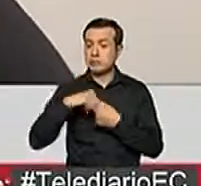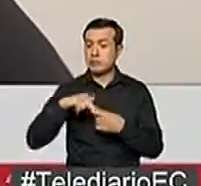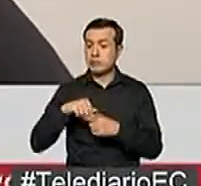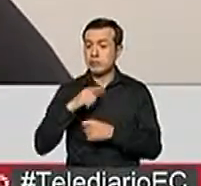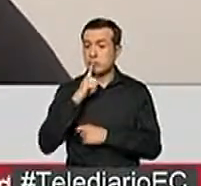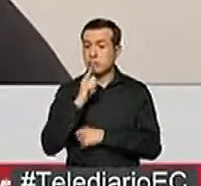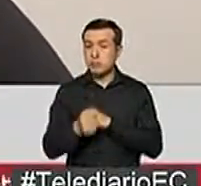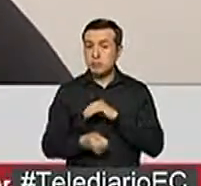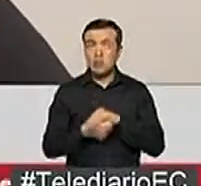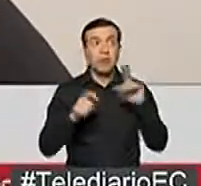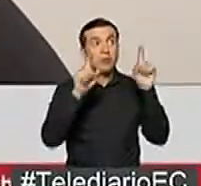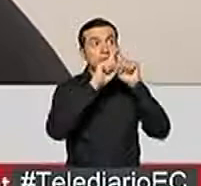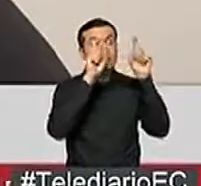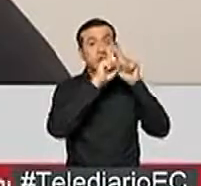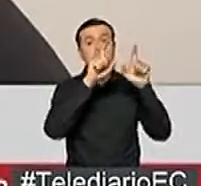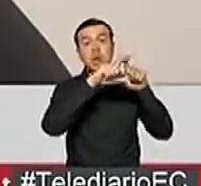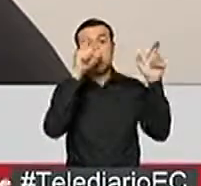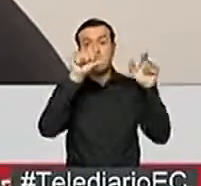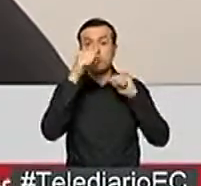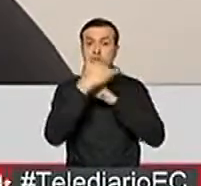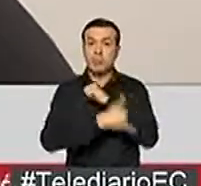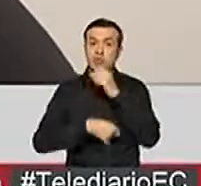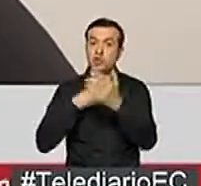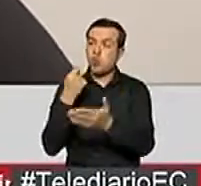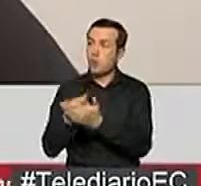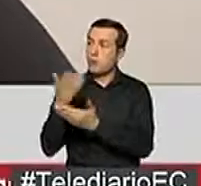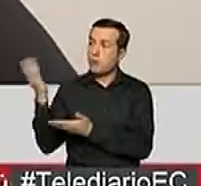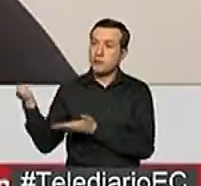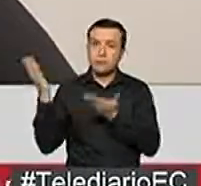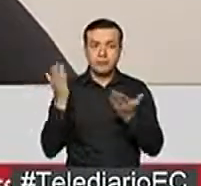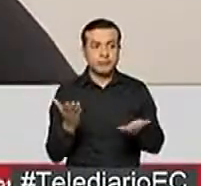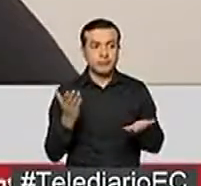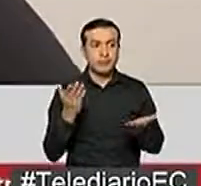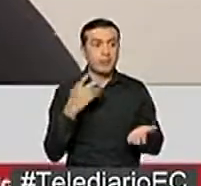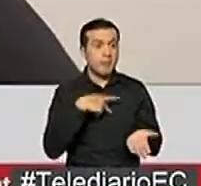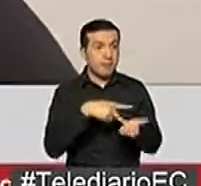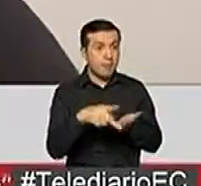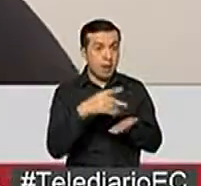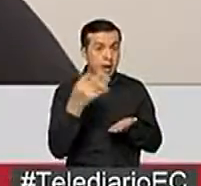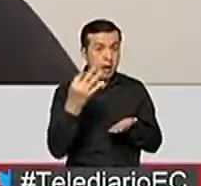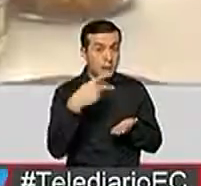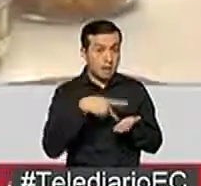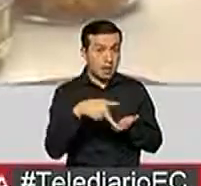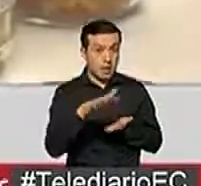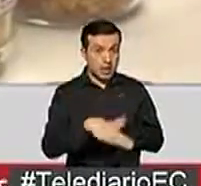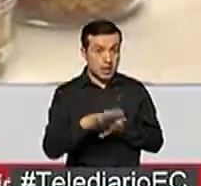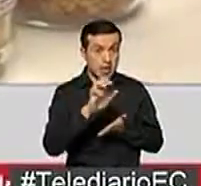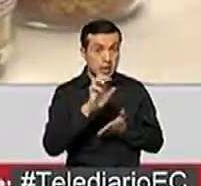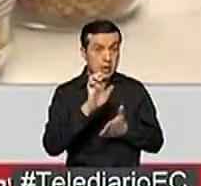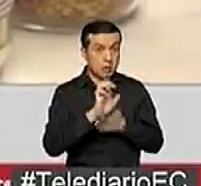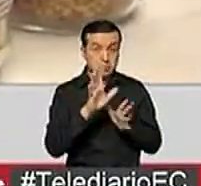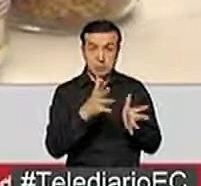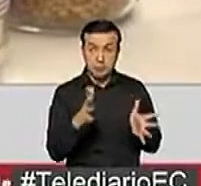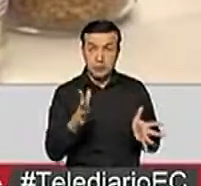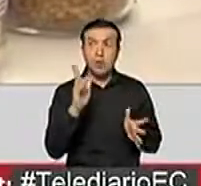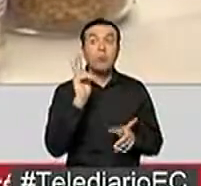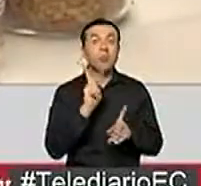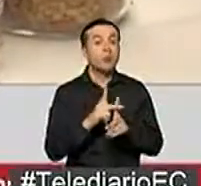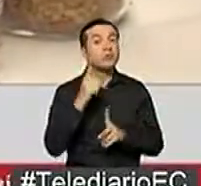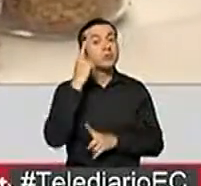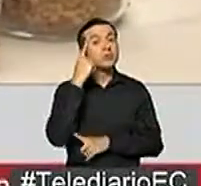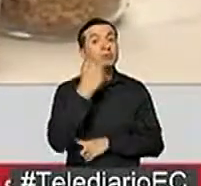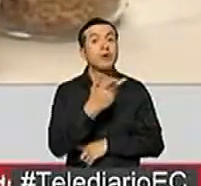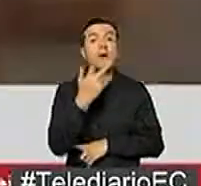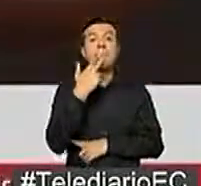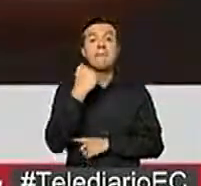grandes empresarios? Traen de otro país porque no quieren pagar la miel que vale aquí. Un punto a considerar es el hecho de que